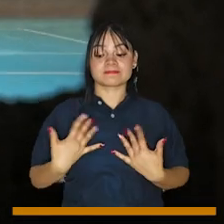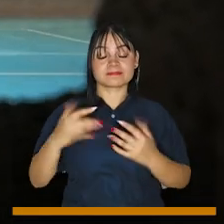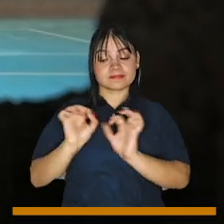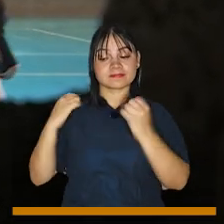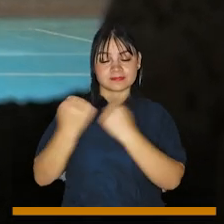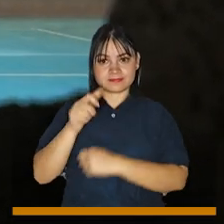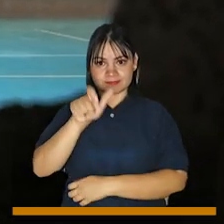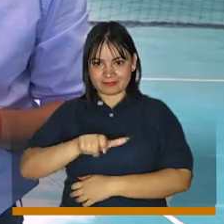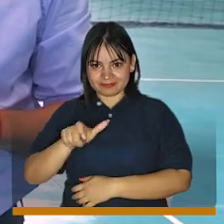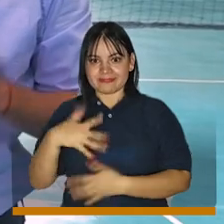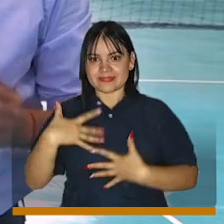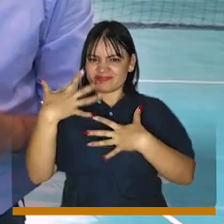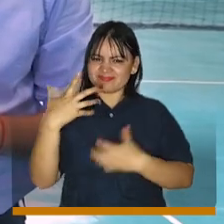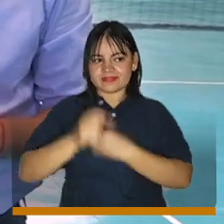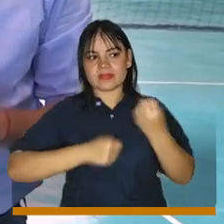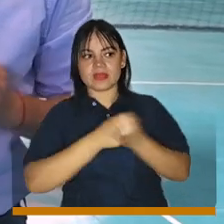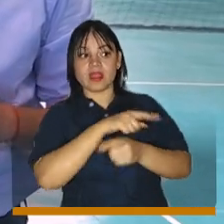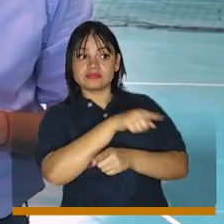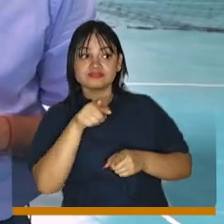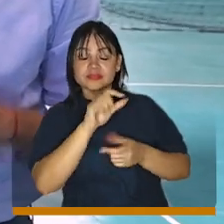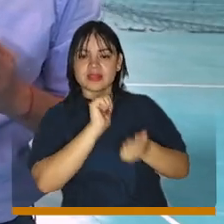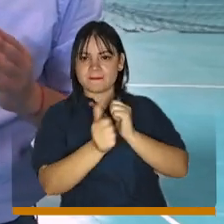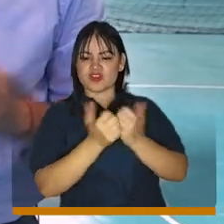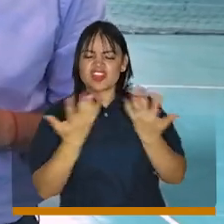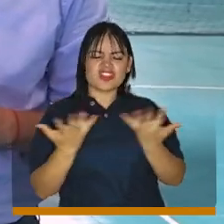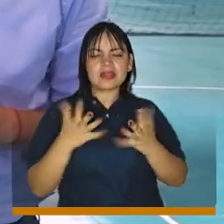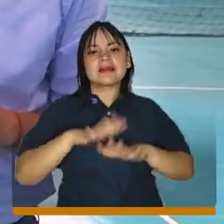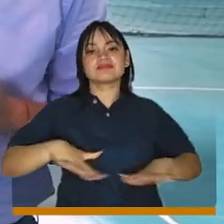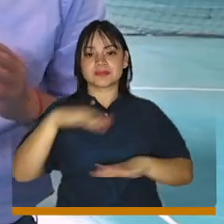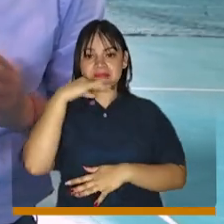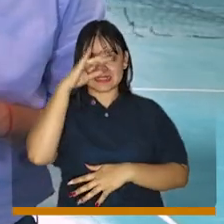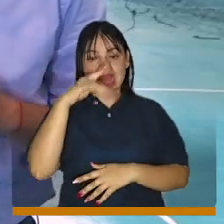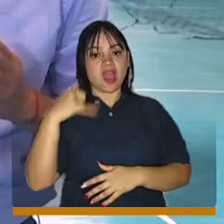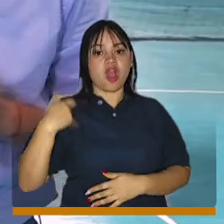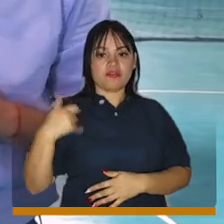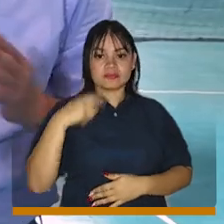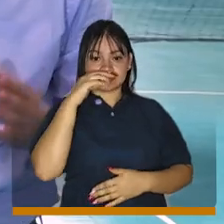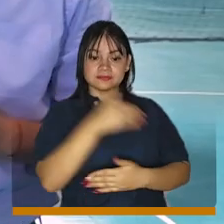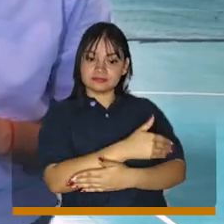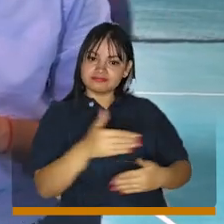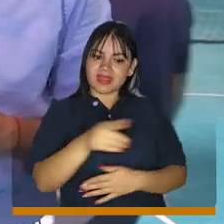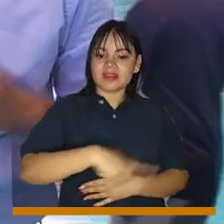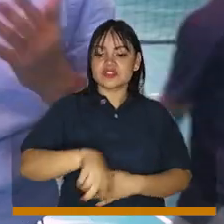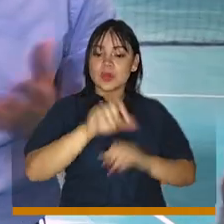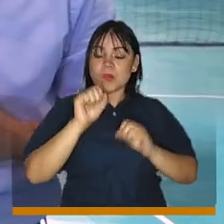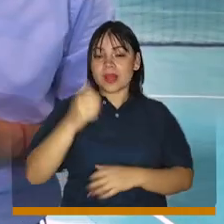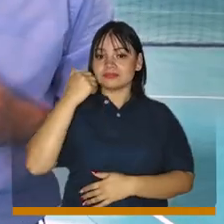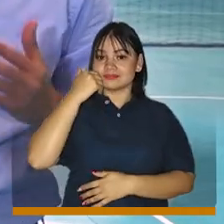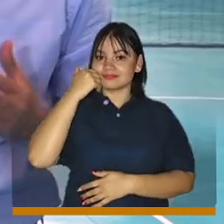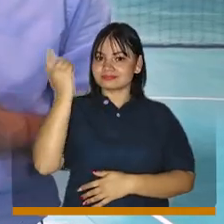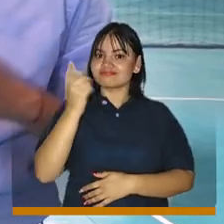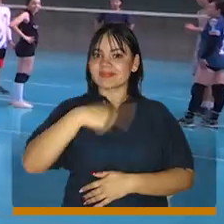Como concejal seguiremos apoyando todo lo que tiene que ver con el deporte en nuestra ciudad de Medellín para que nuestros jóvenes, niños, adolescentes y